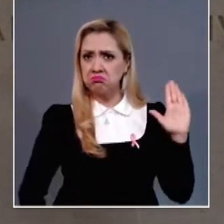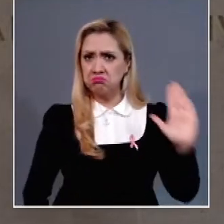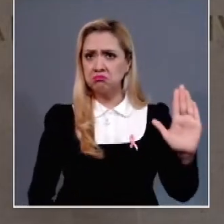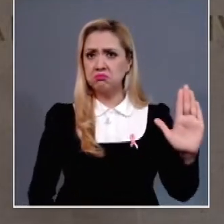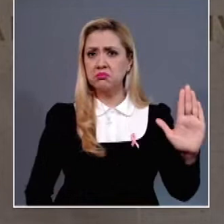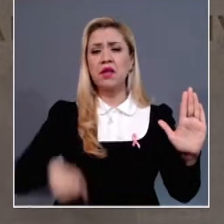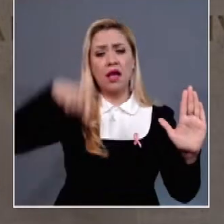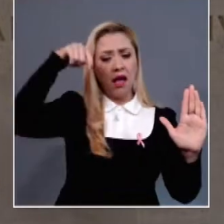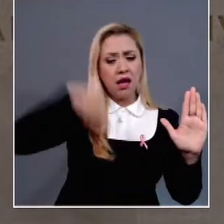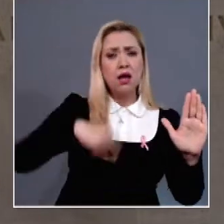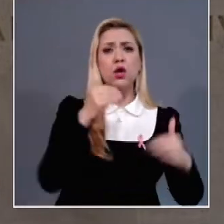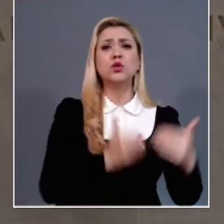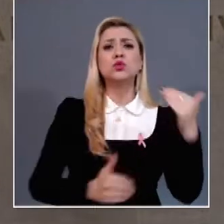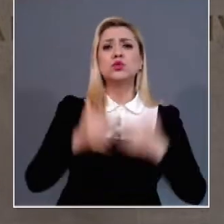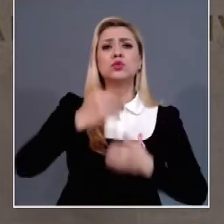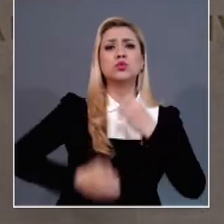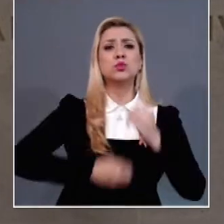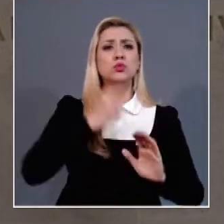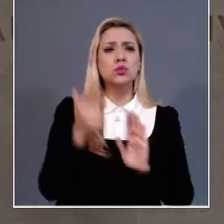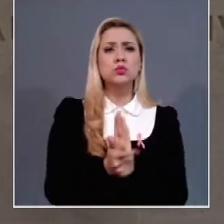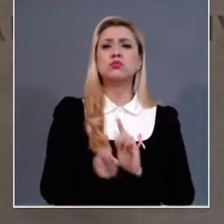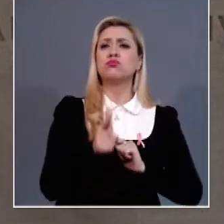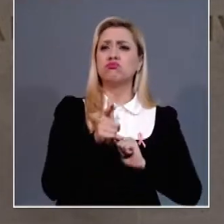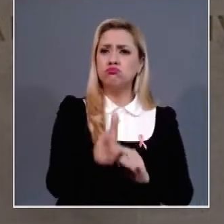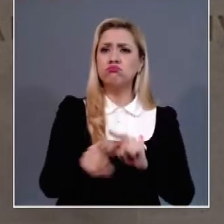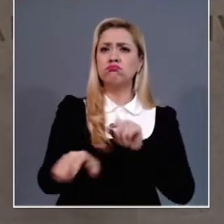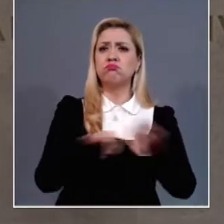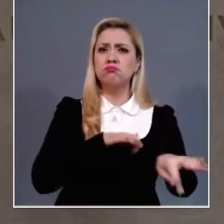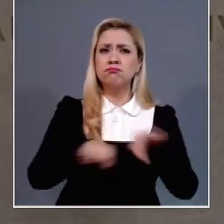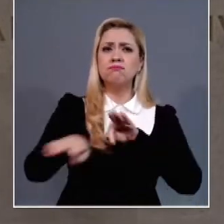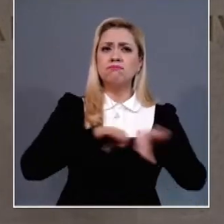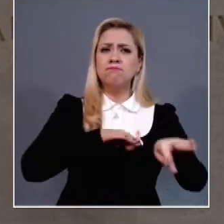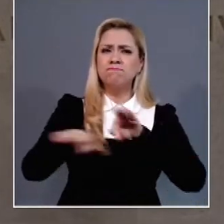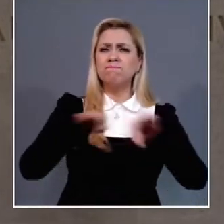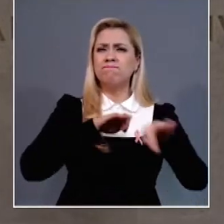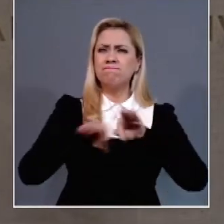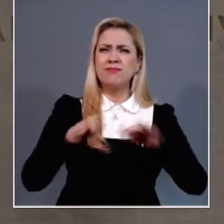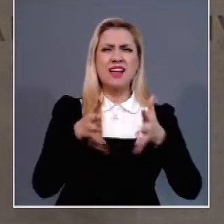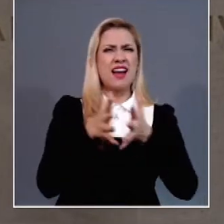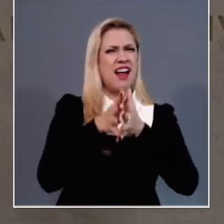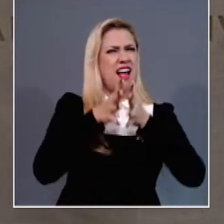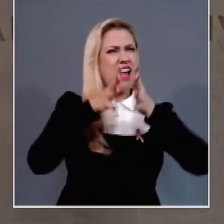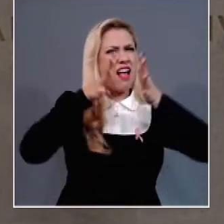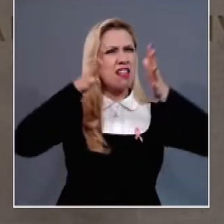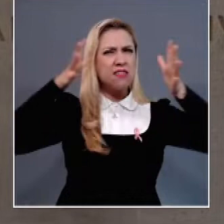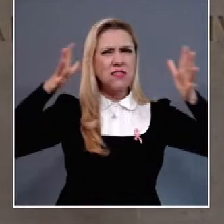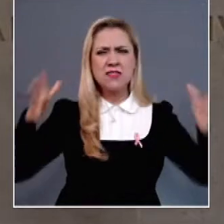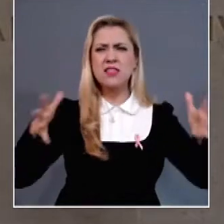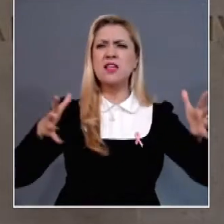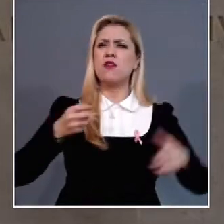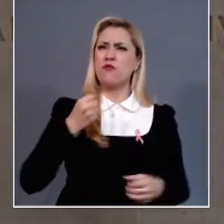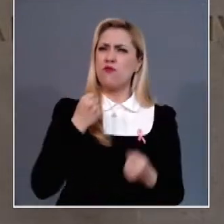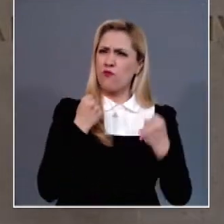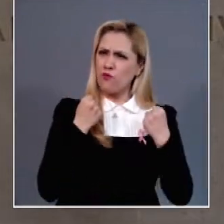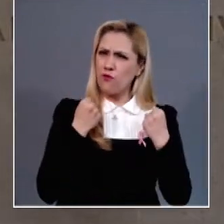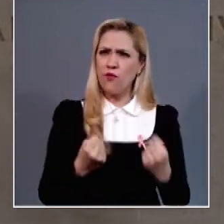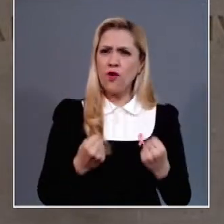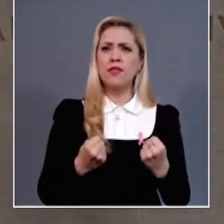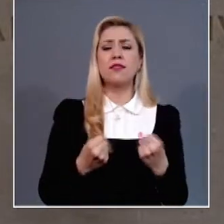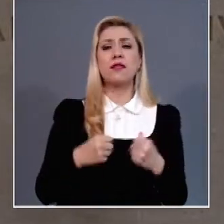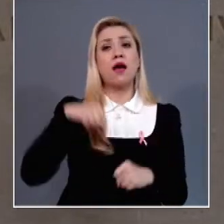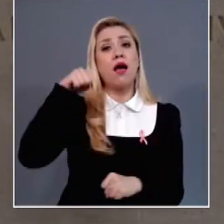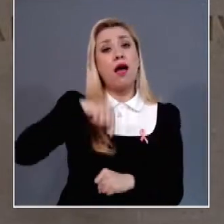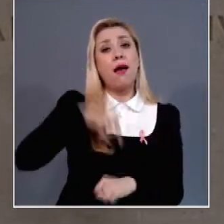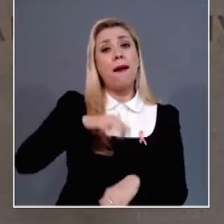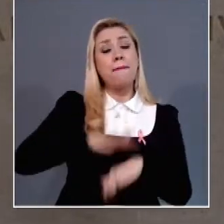venido trabajando y seguirá trabajando con una enorme intensidad. El Pleno de la Corte ha tenido la mayor productividad